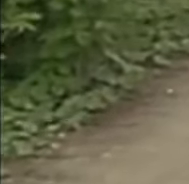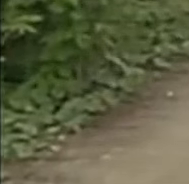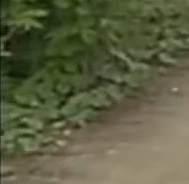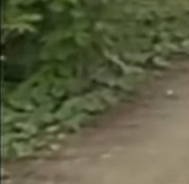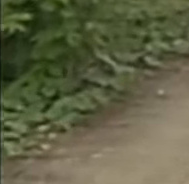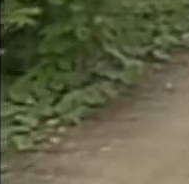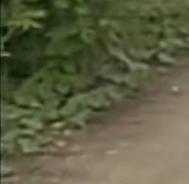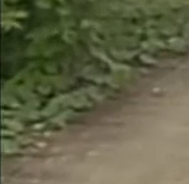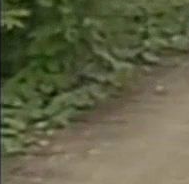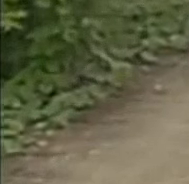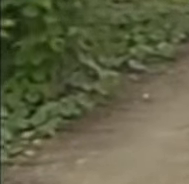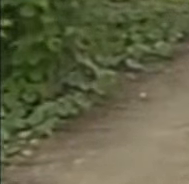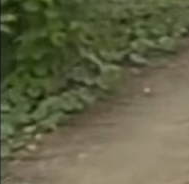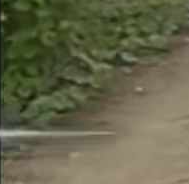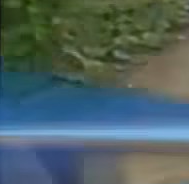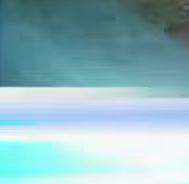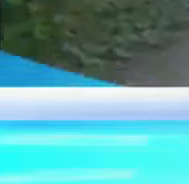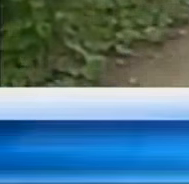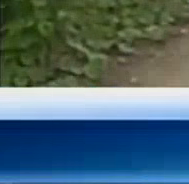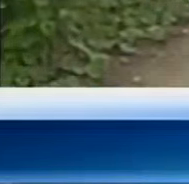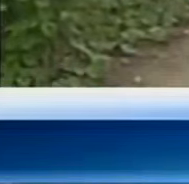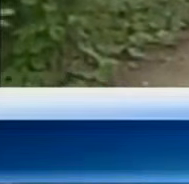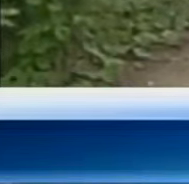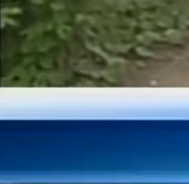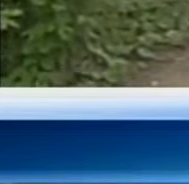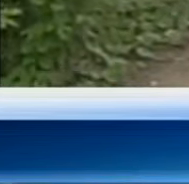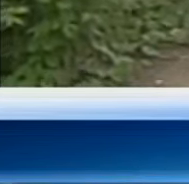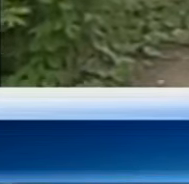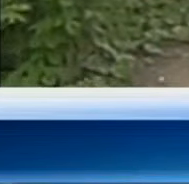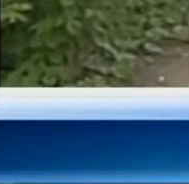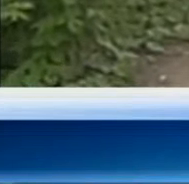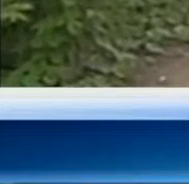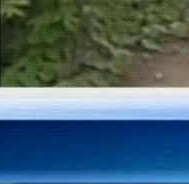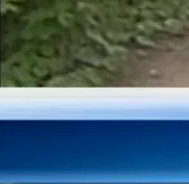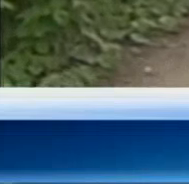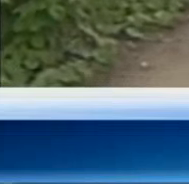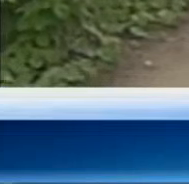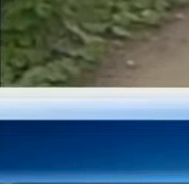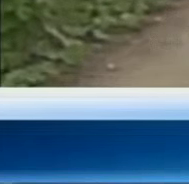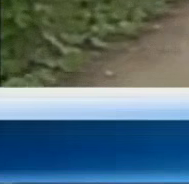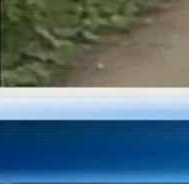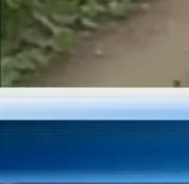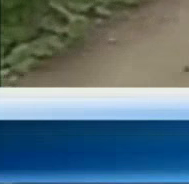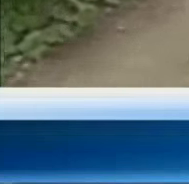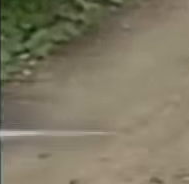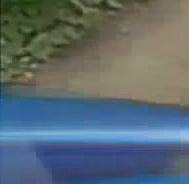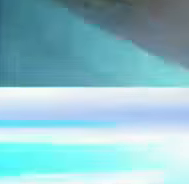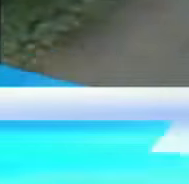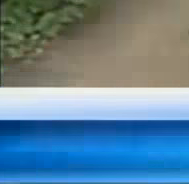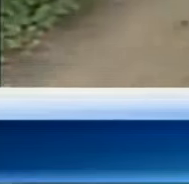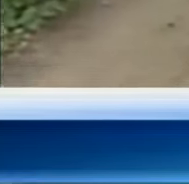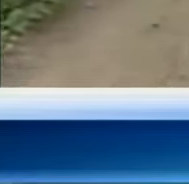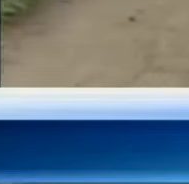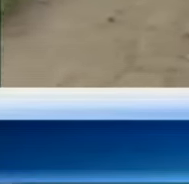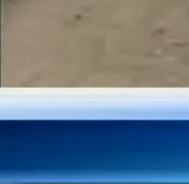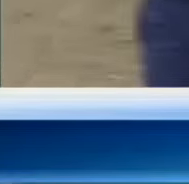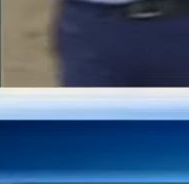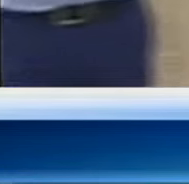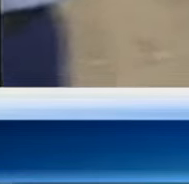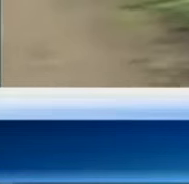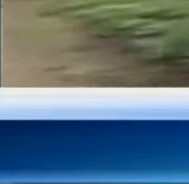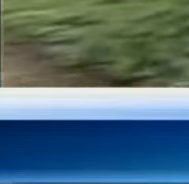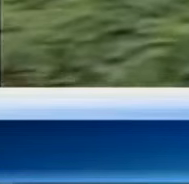Interagua sigue interviniendo para tratar de aliviar un poco el problema de las alcantarillas colapsadas, rebosadas, que